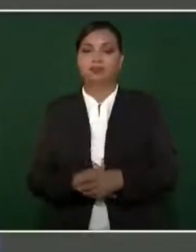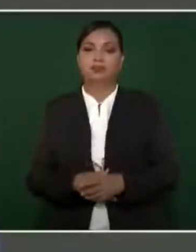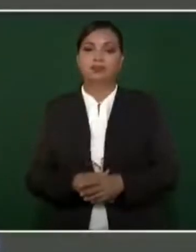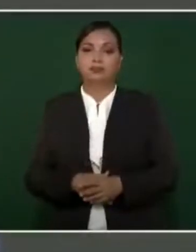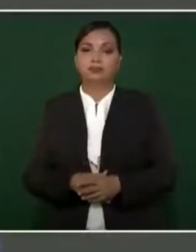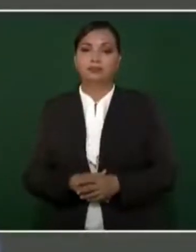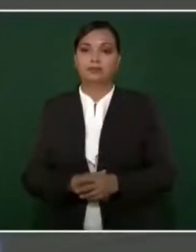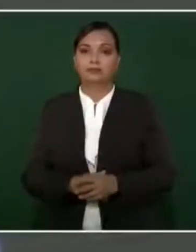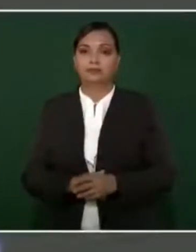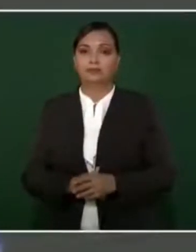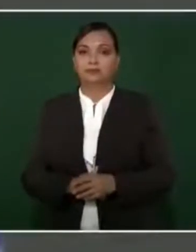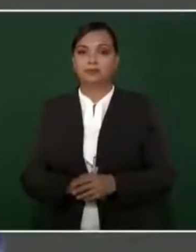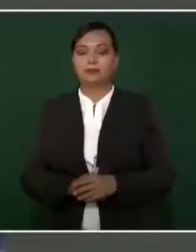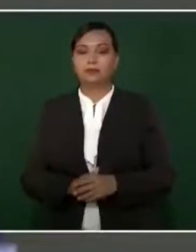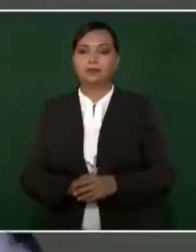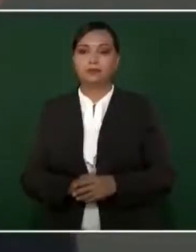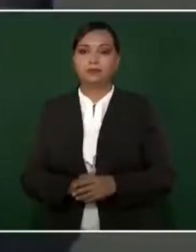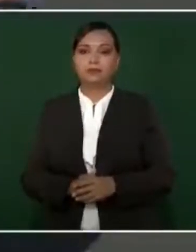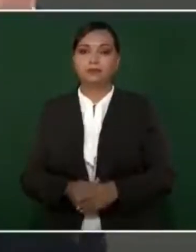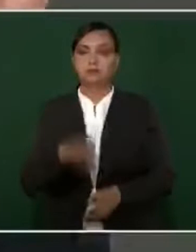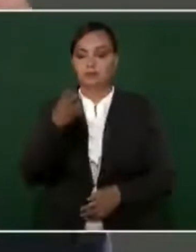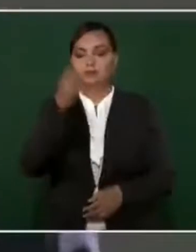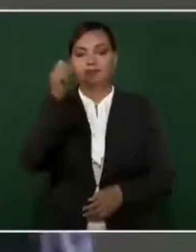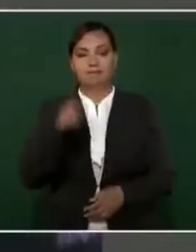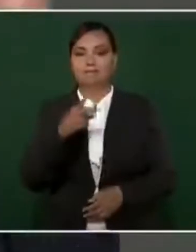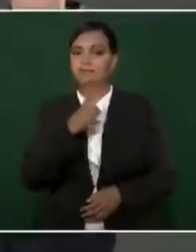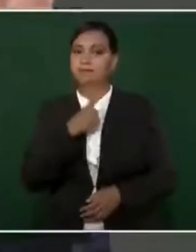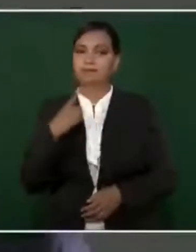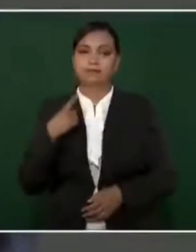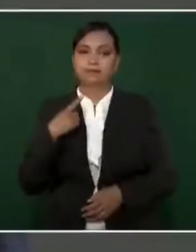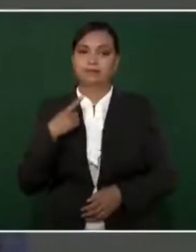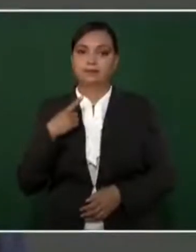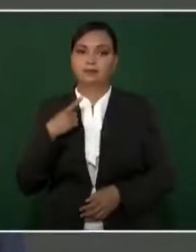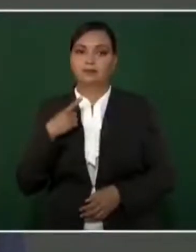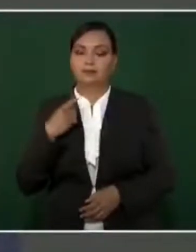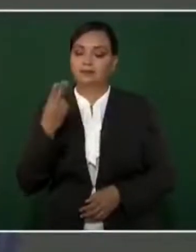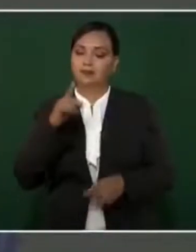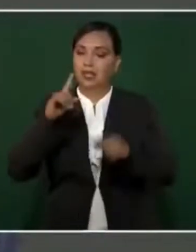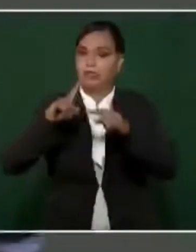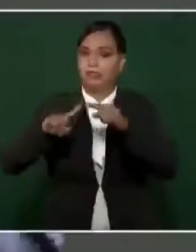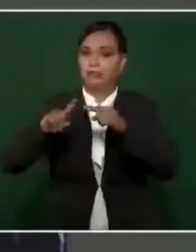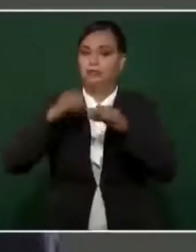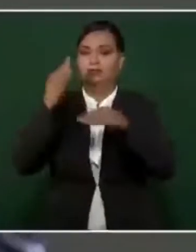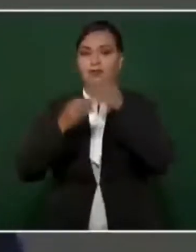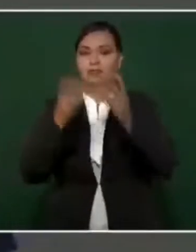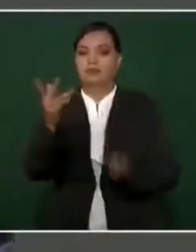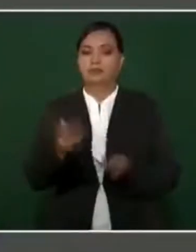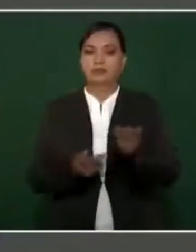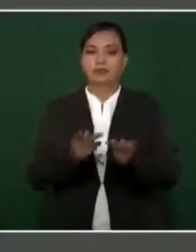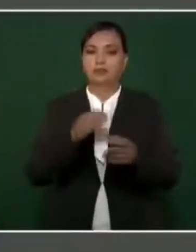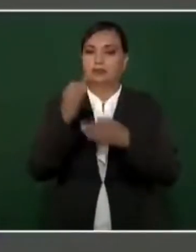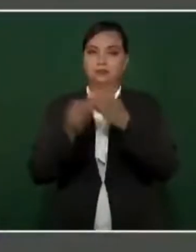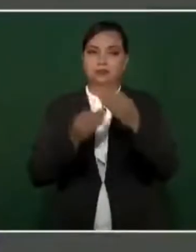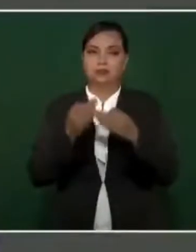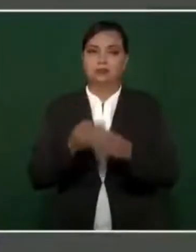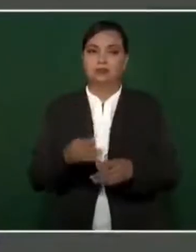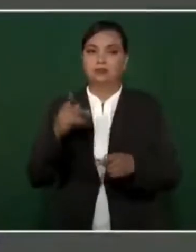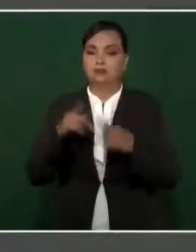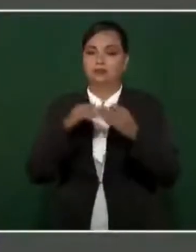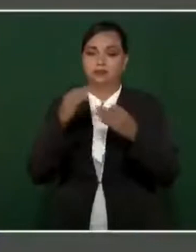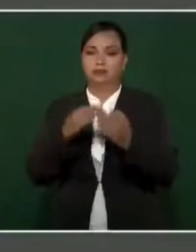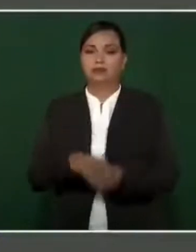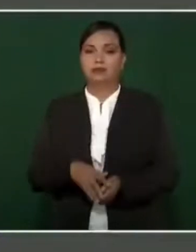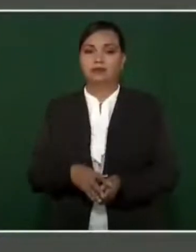Eso también tiene que desaparecer. Todas esas prácticas son completamente deshonestas.